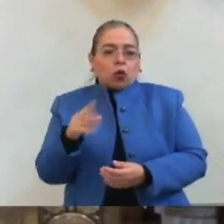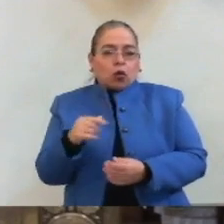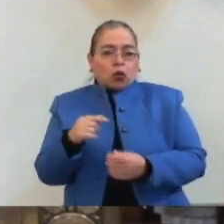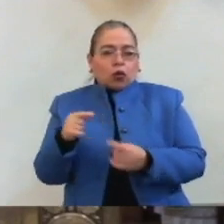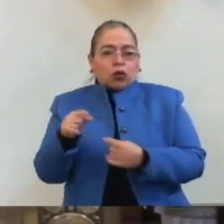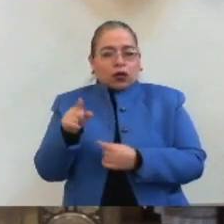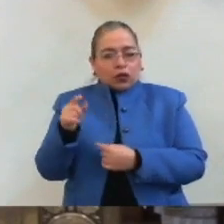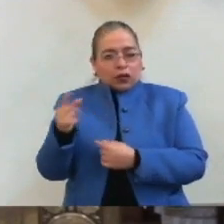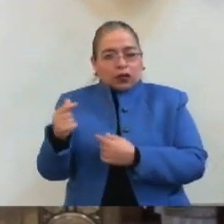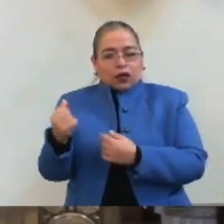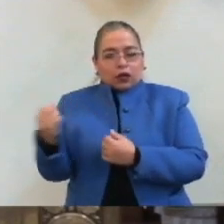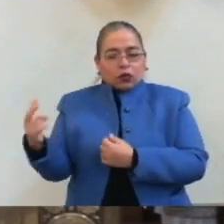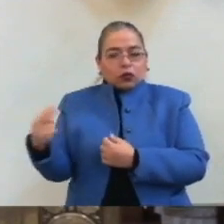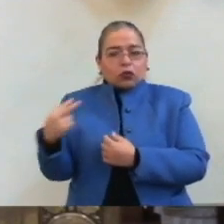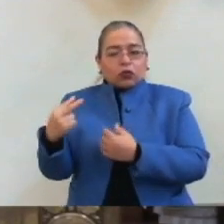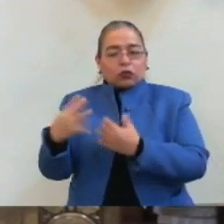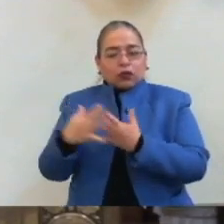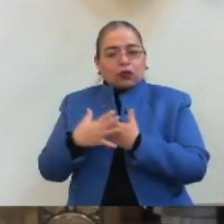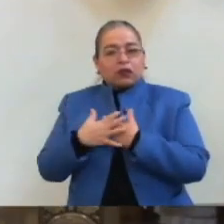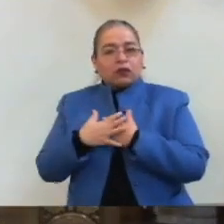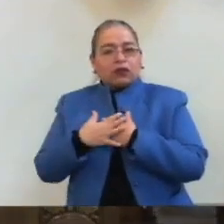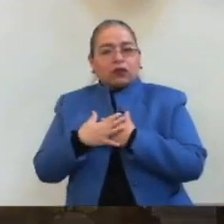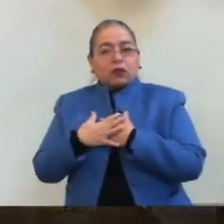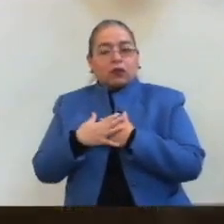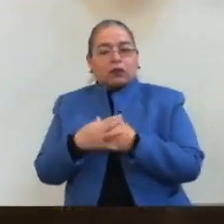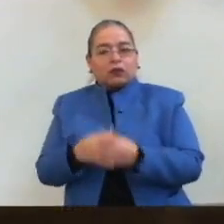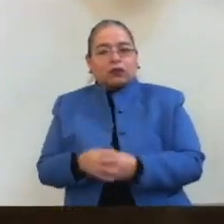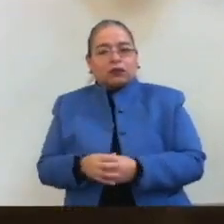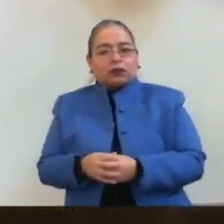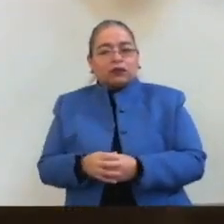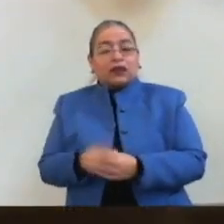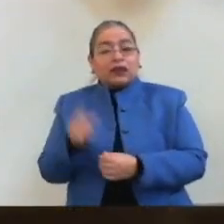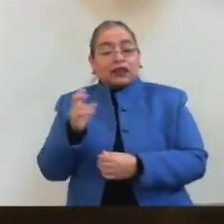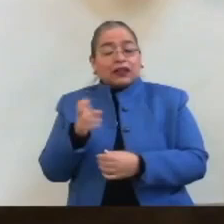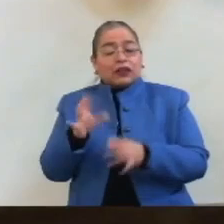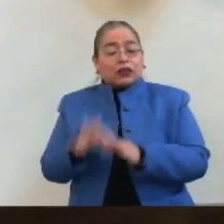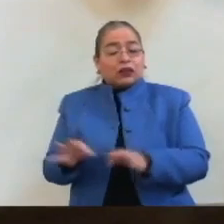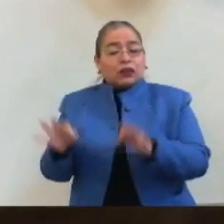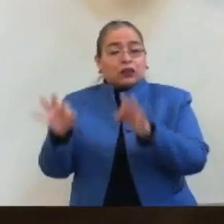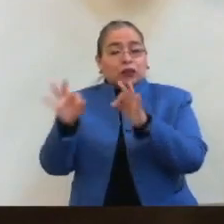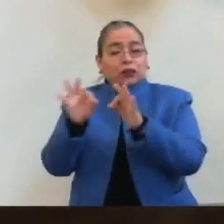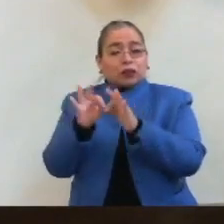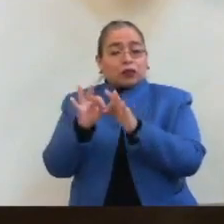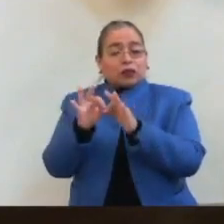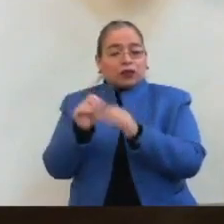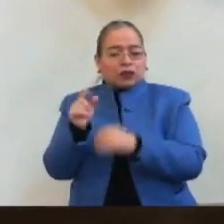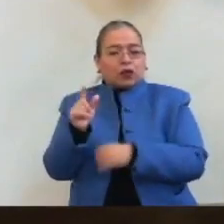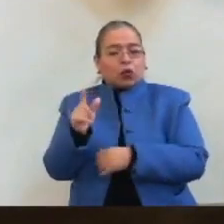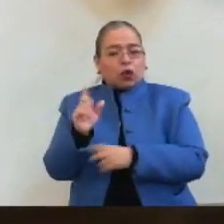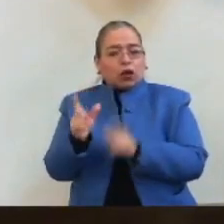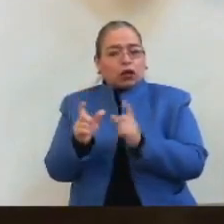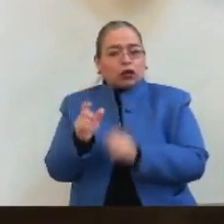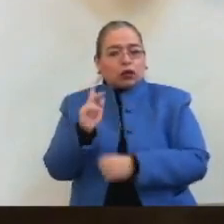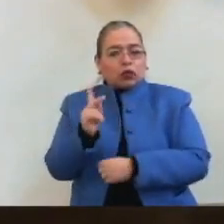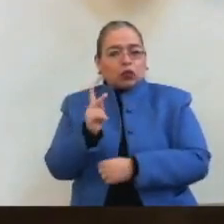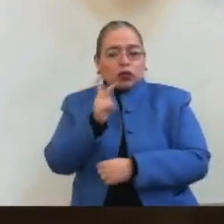habla qué valor tan importante tiene una palabra